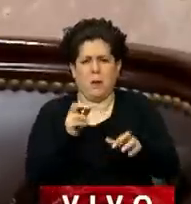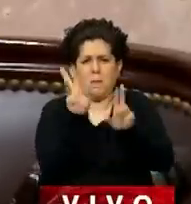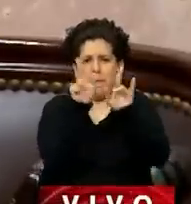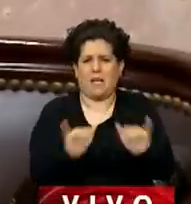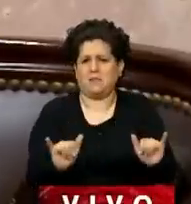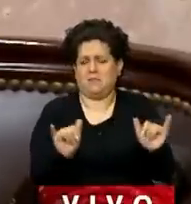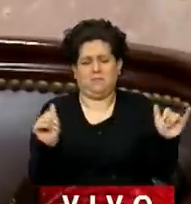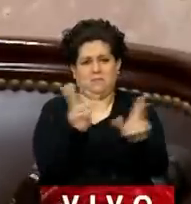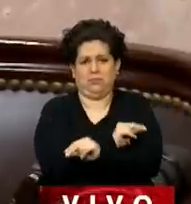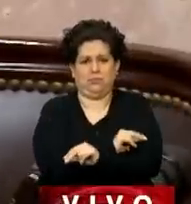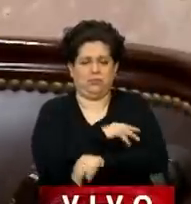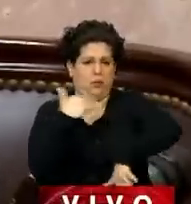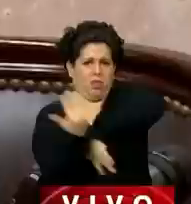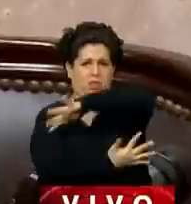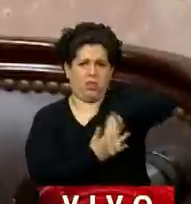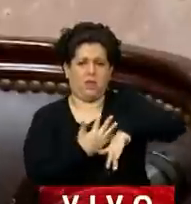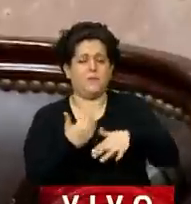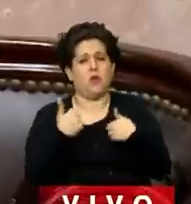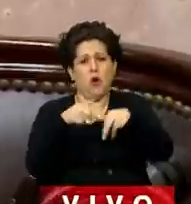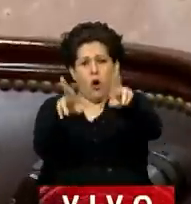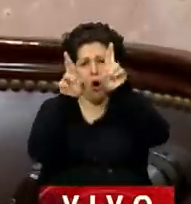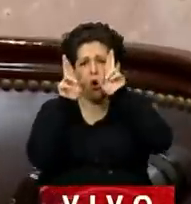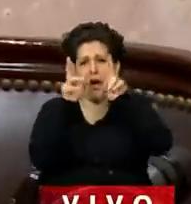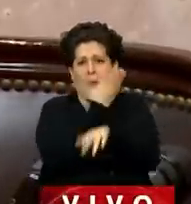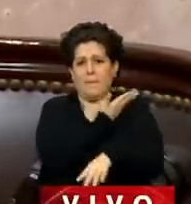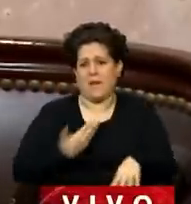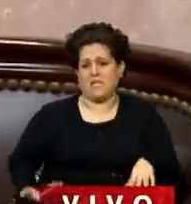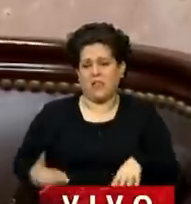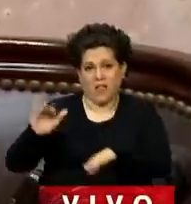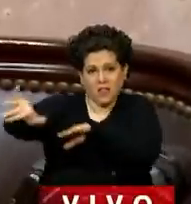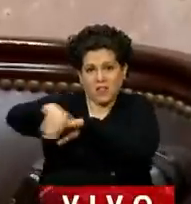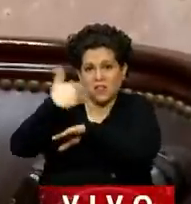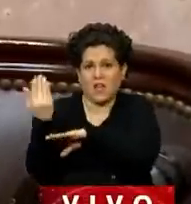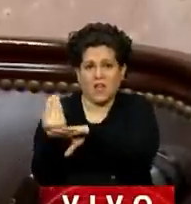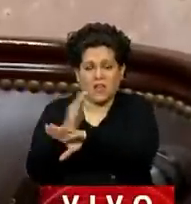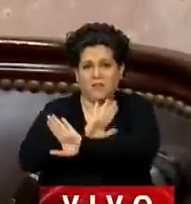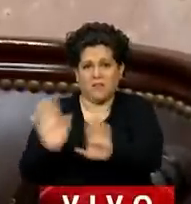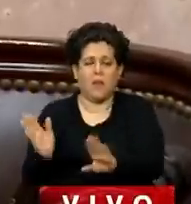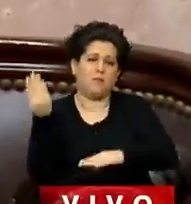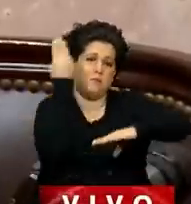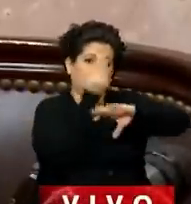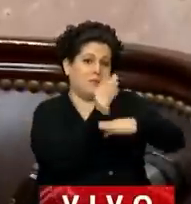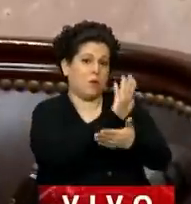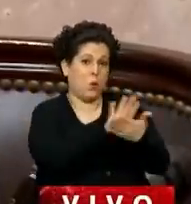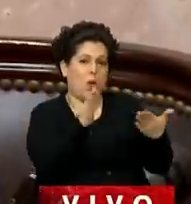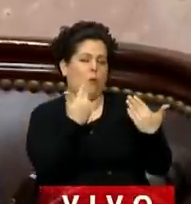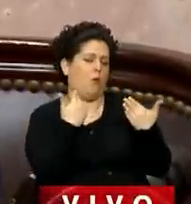habitan le deseó al presidente saliente que cumpla con su función adecuadamente